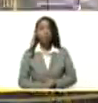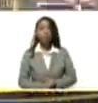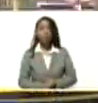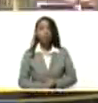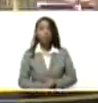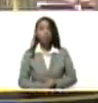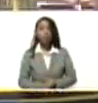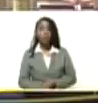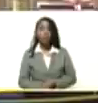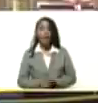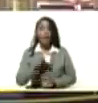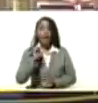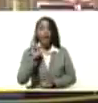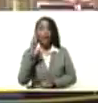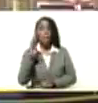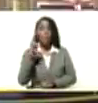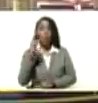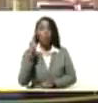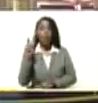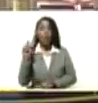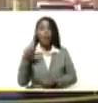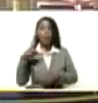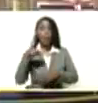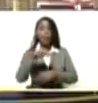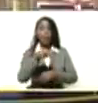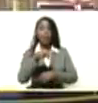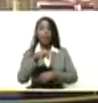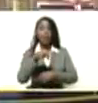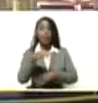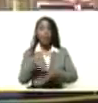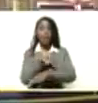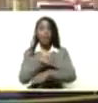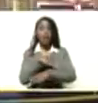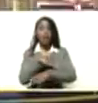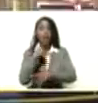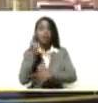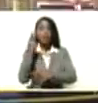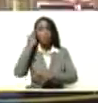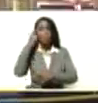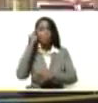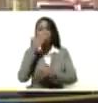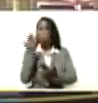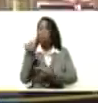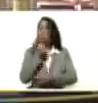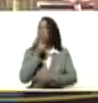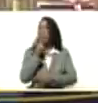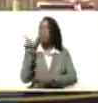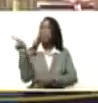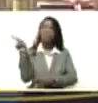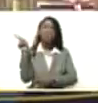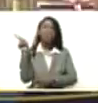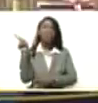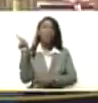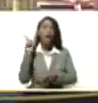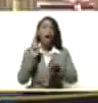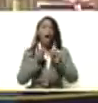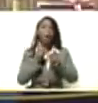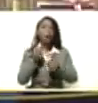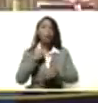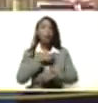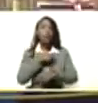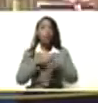carmona podría regresar hoy caminar por las calles de caracas y nadie se acordaría de él algunos de nosotros si lo